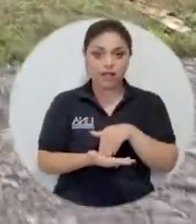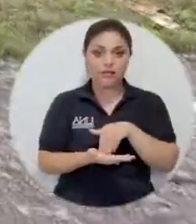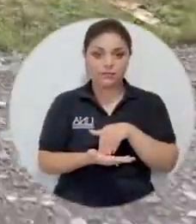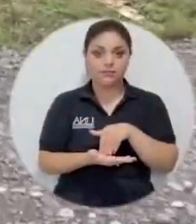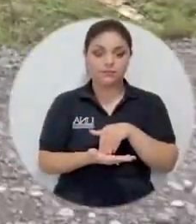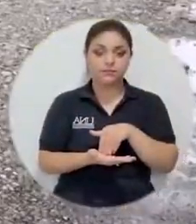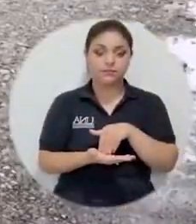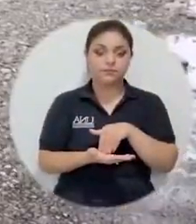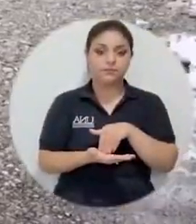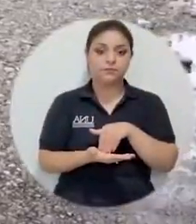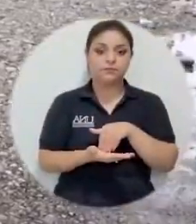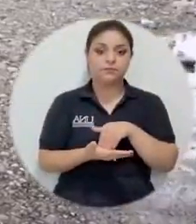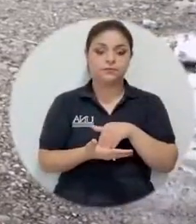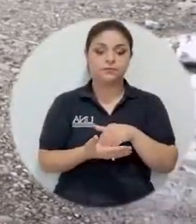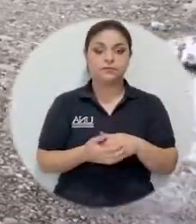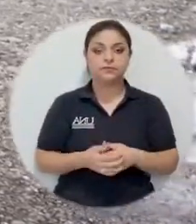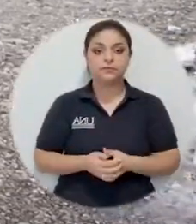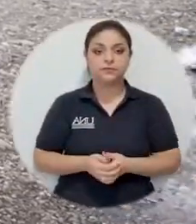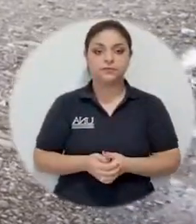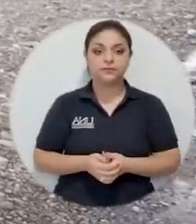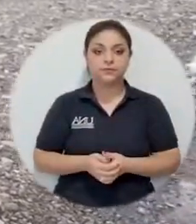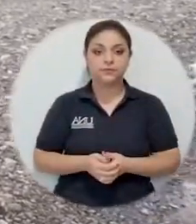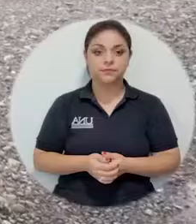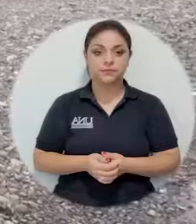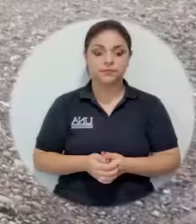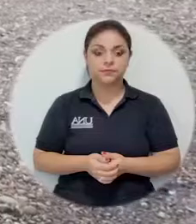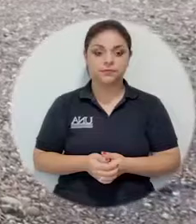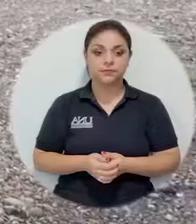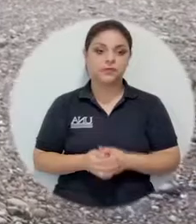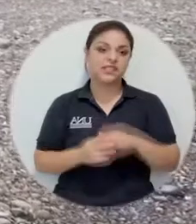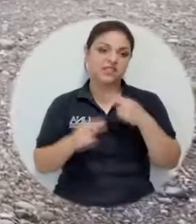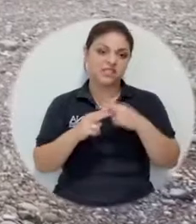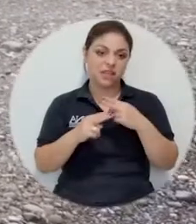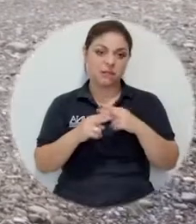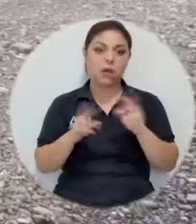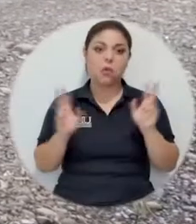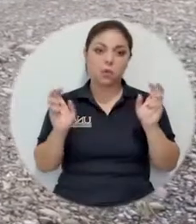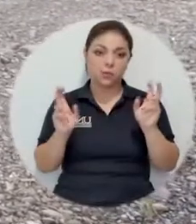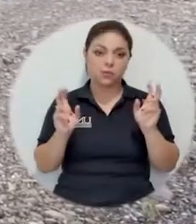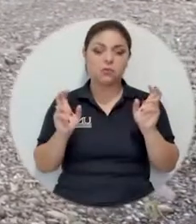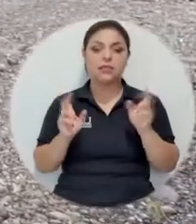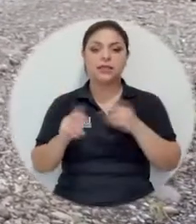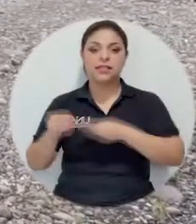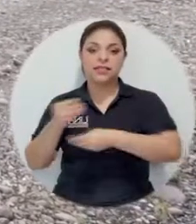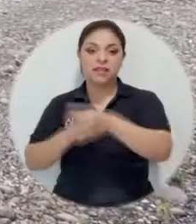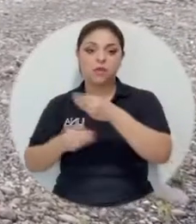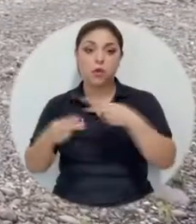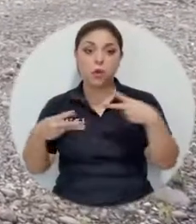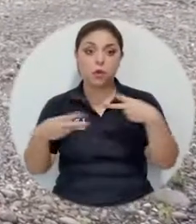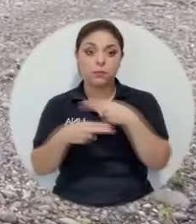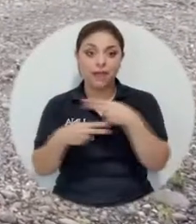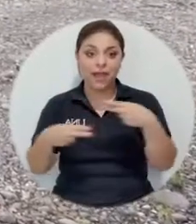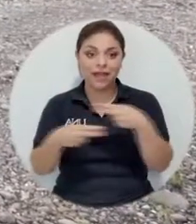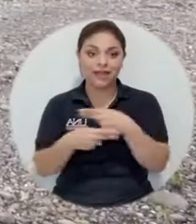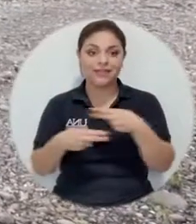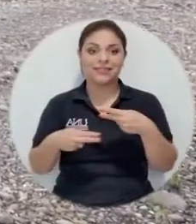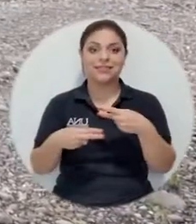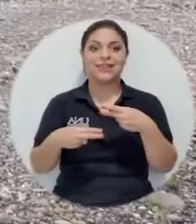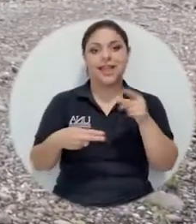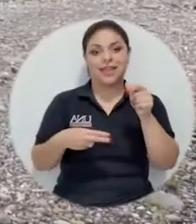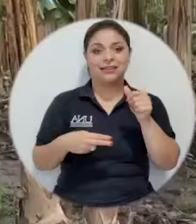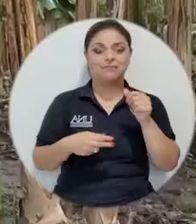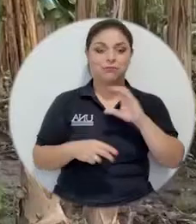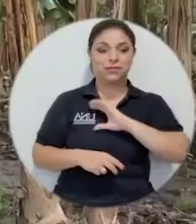el narcomenudeo local, que las autoridades... El tráfico hormiga, que llaman. El tráfico hormiga, que es a lo que las autoridades llaman la